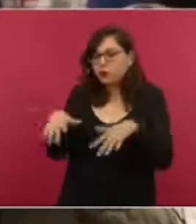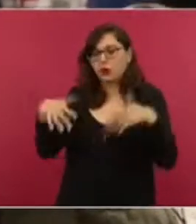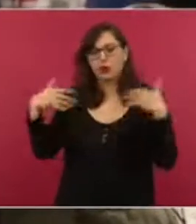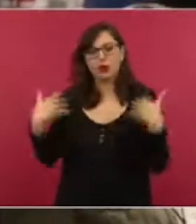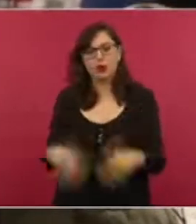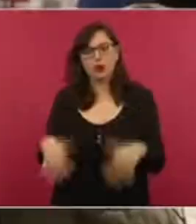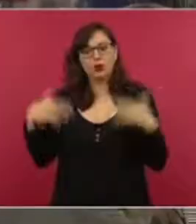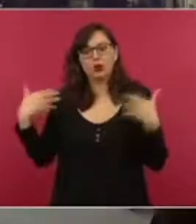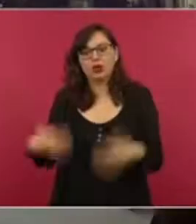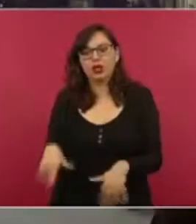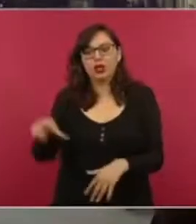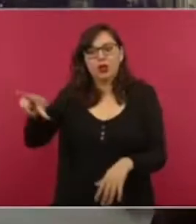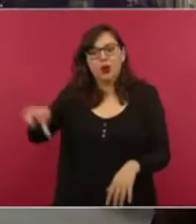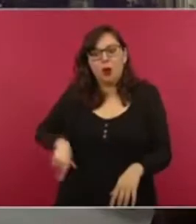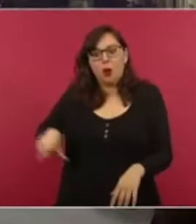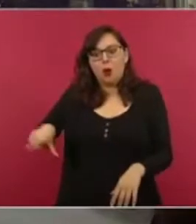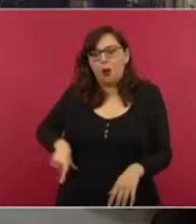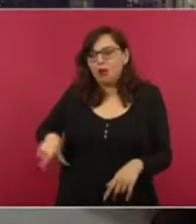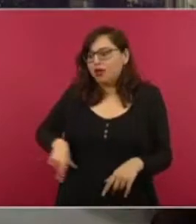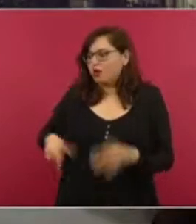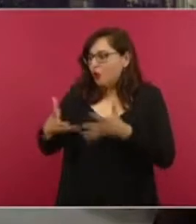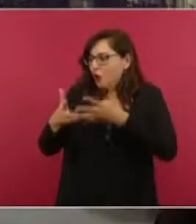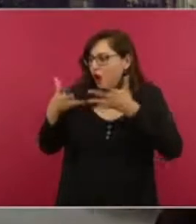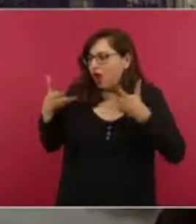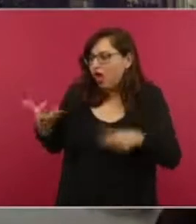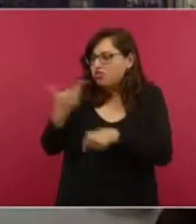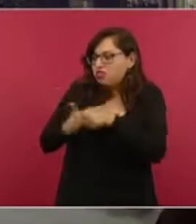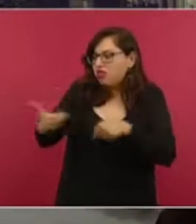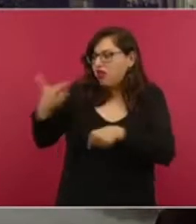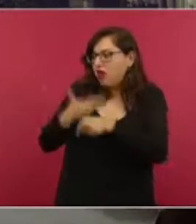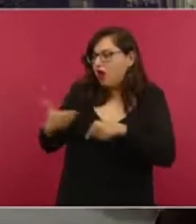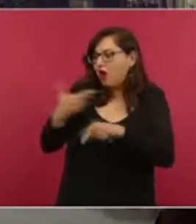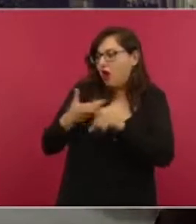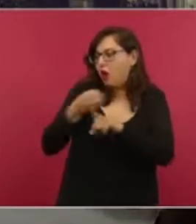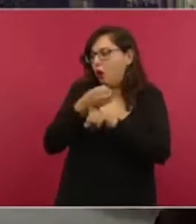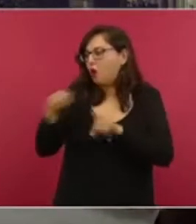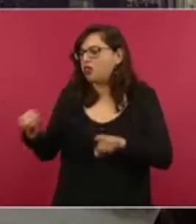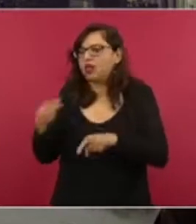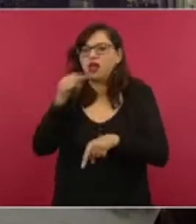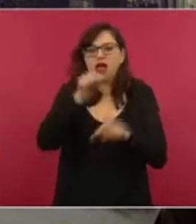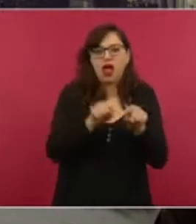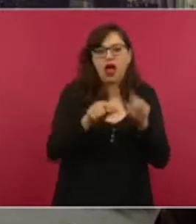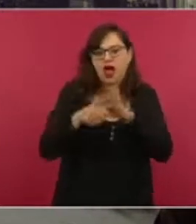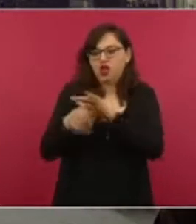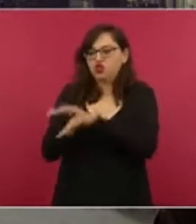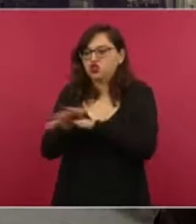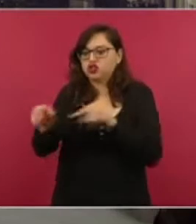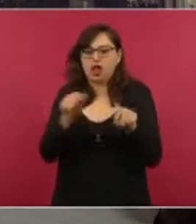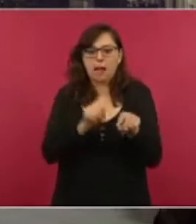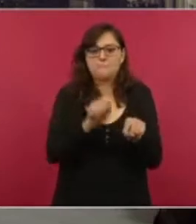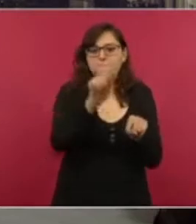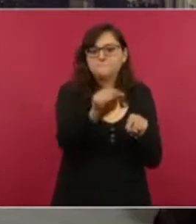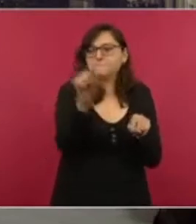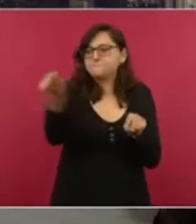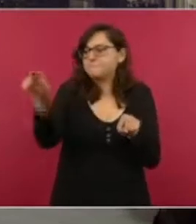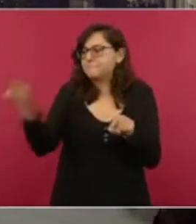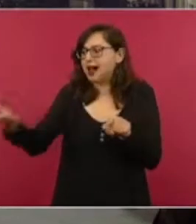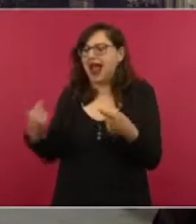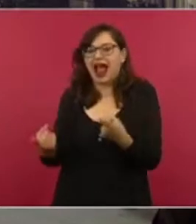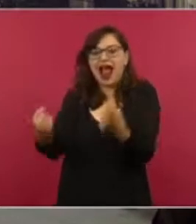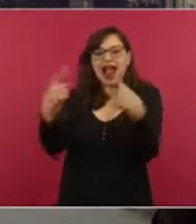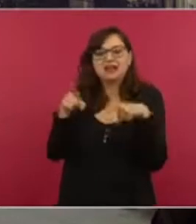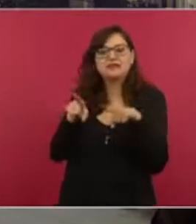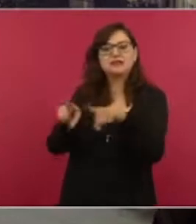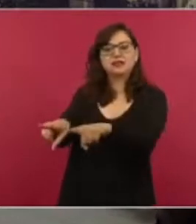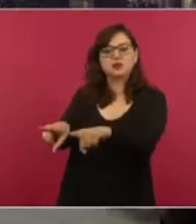gran operativo de Ayotzinapa, porque ocurren al mismo tiempo diversos esos ataques, hubo incluso 6